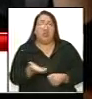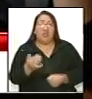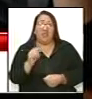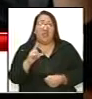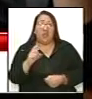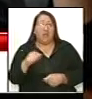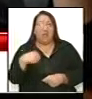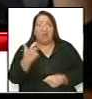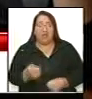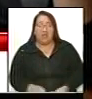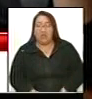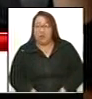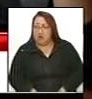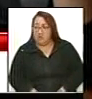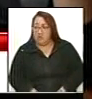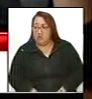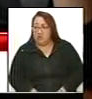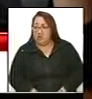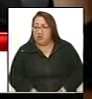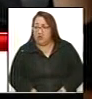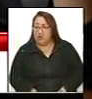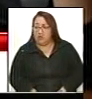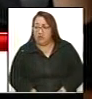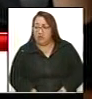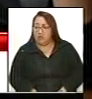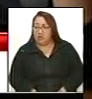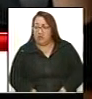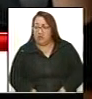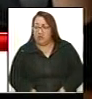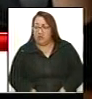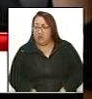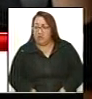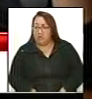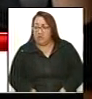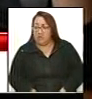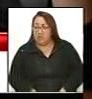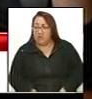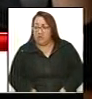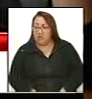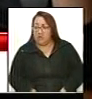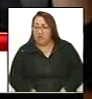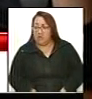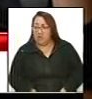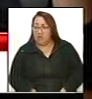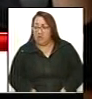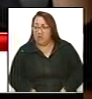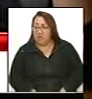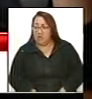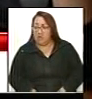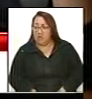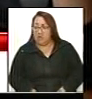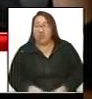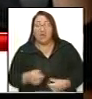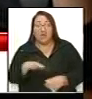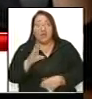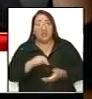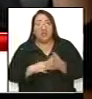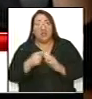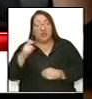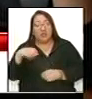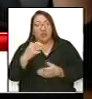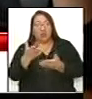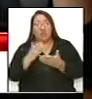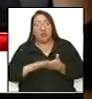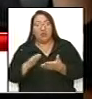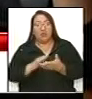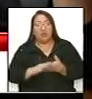El día de mañana yo renuncio como Abdai a la autorización de funcionamiento, entre comillas. O sea, se requiere una autorización.